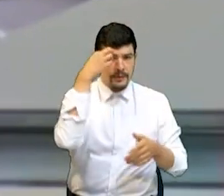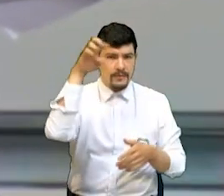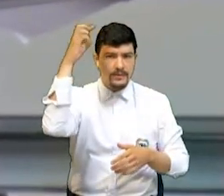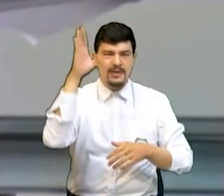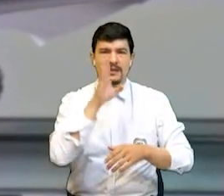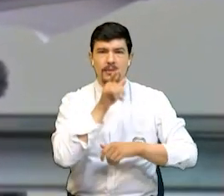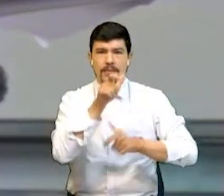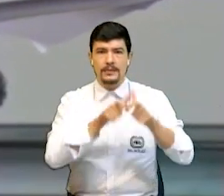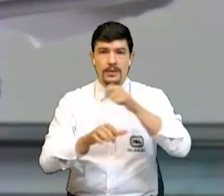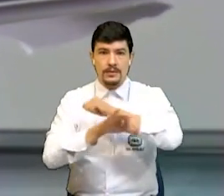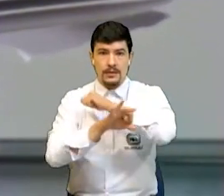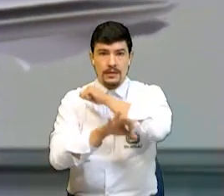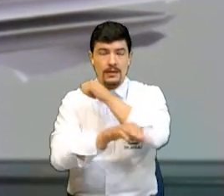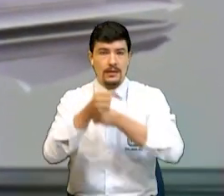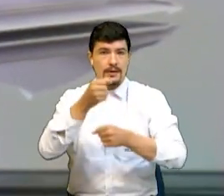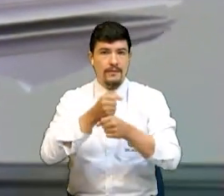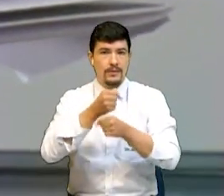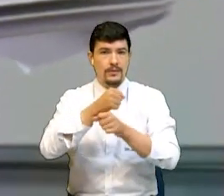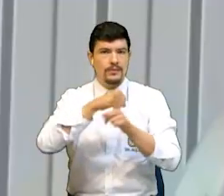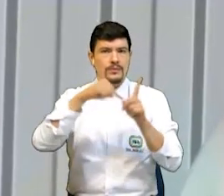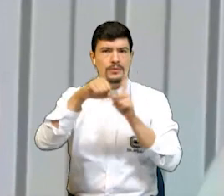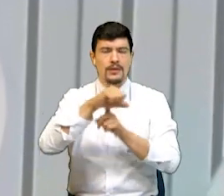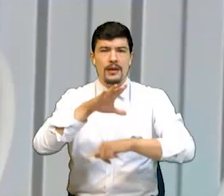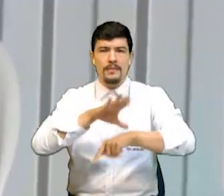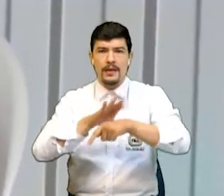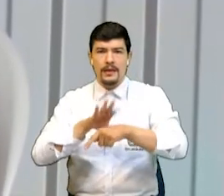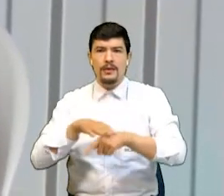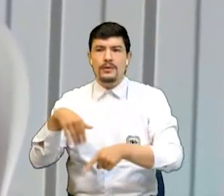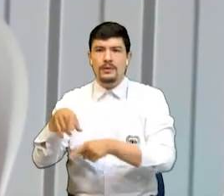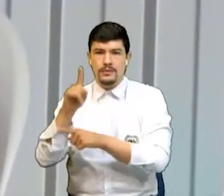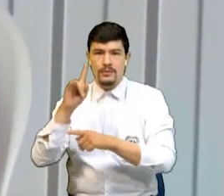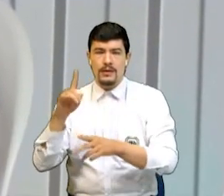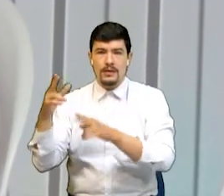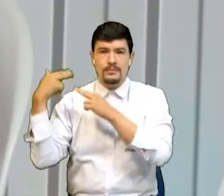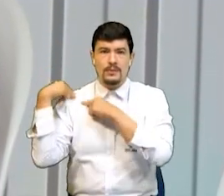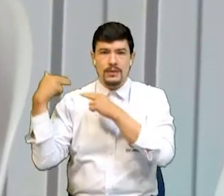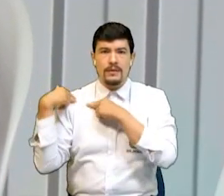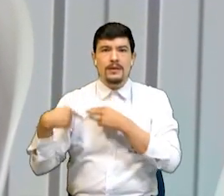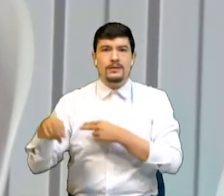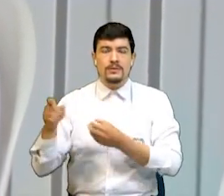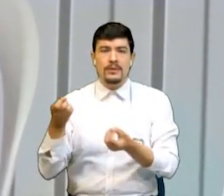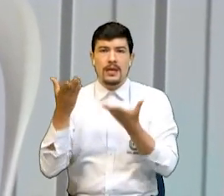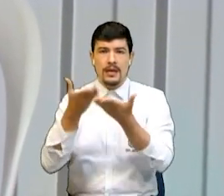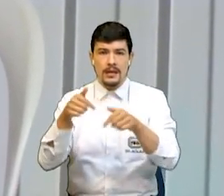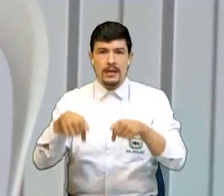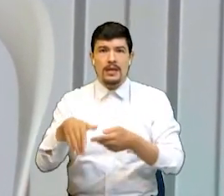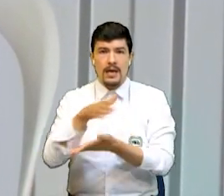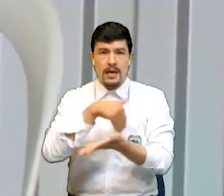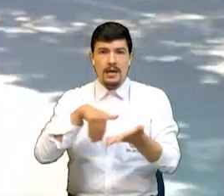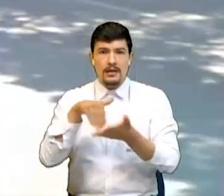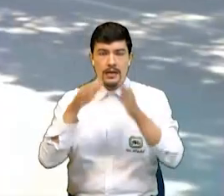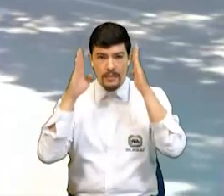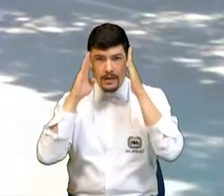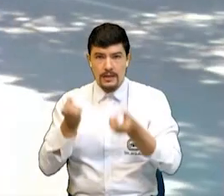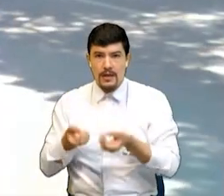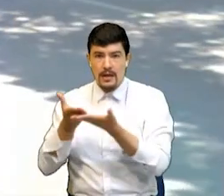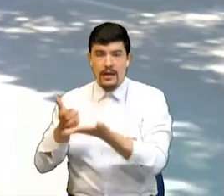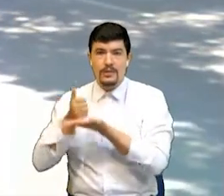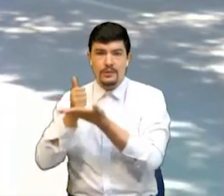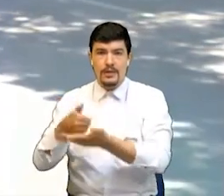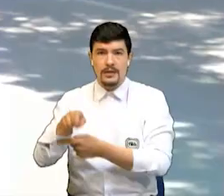psicólogos trabajadores sociales médicos abogados encargados de traerlos al centro y brindarles la ayuda necesaria